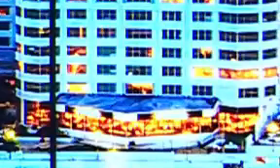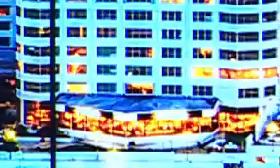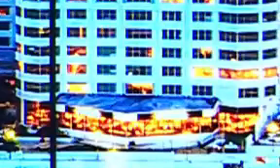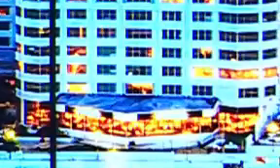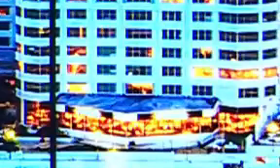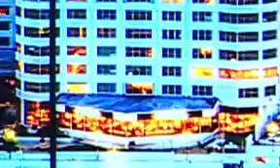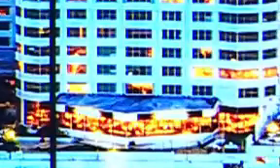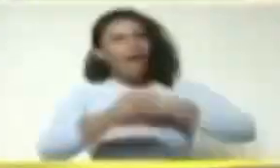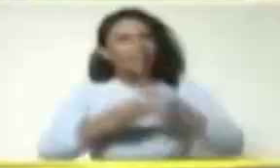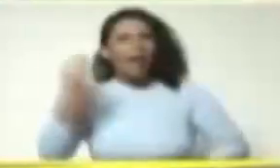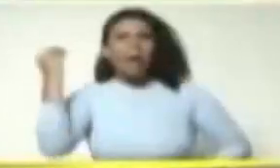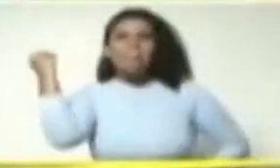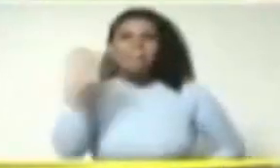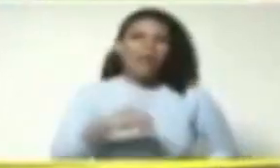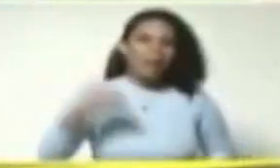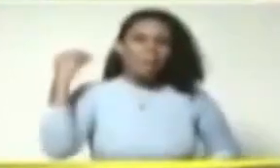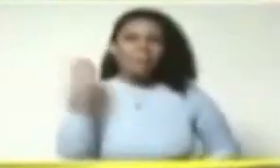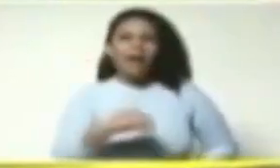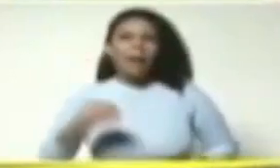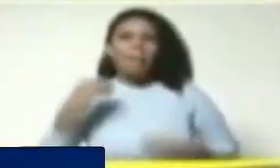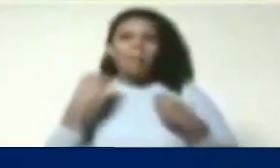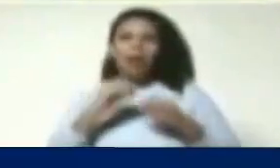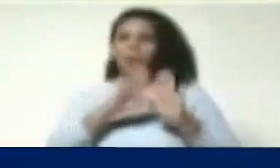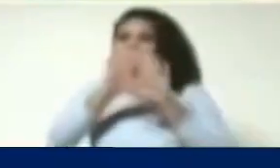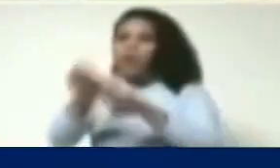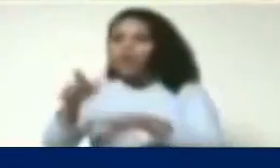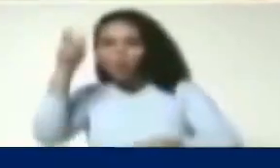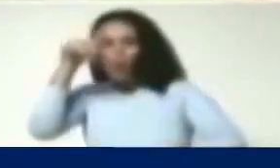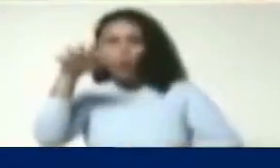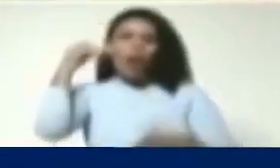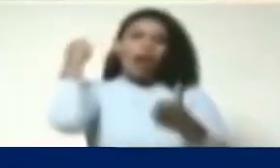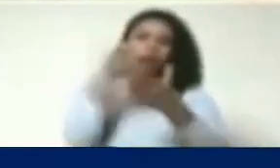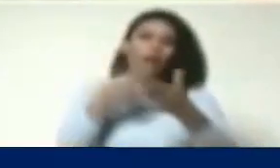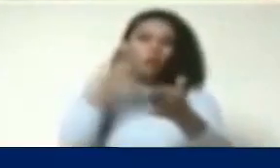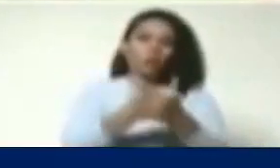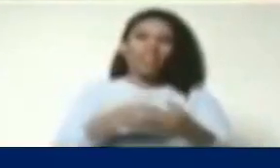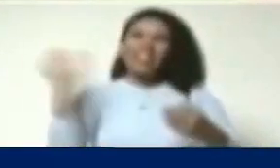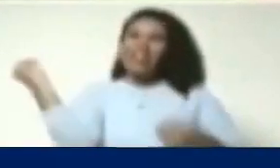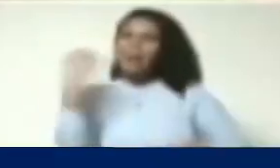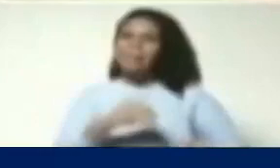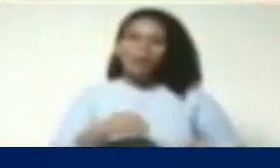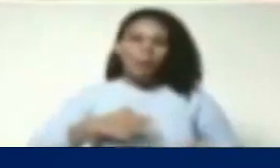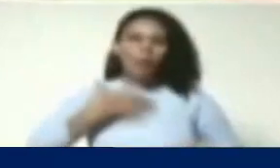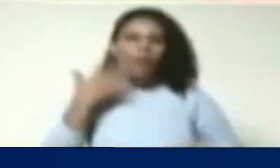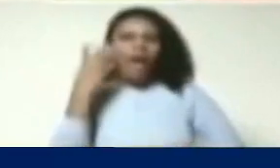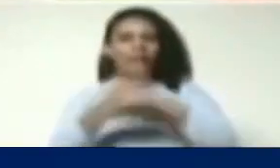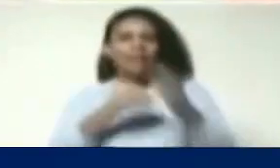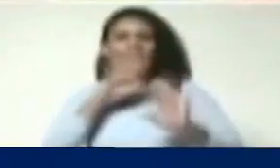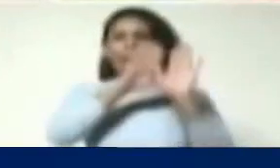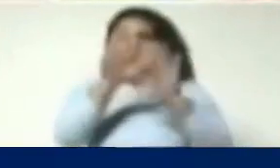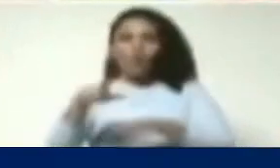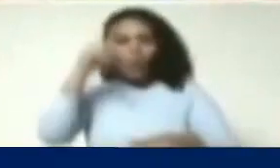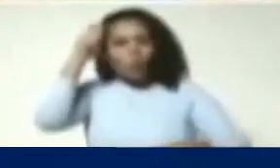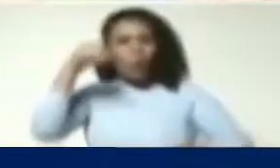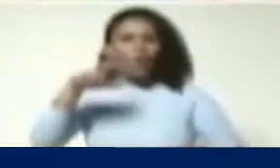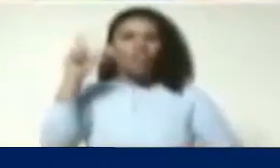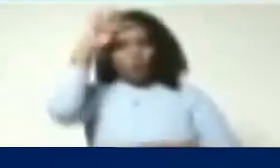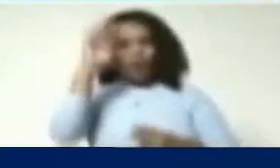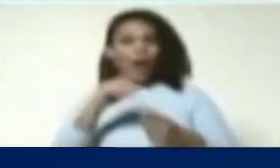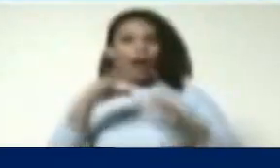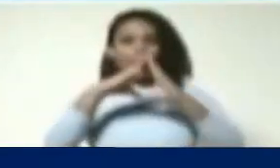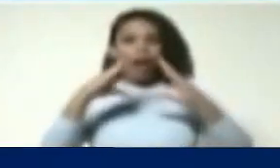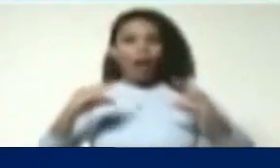informe. El presidente de Venezuela, Nicolás Maduro, critica las declaraciones del presidente de los Estados